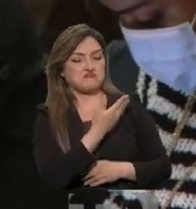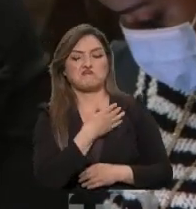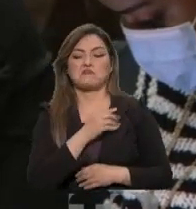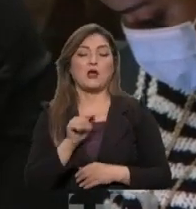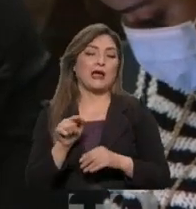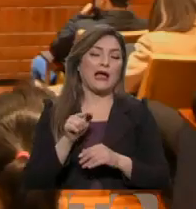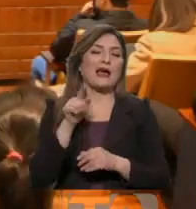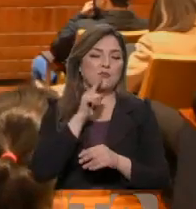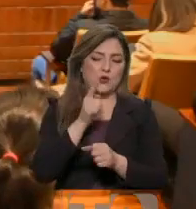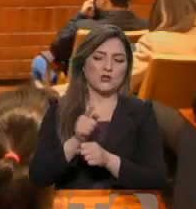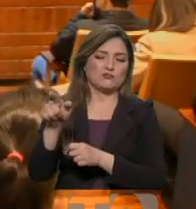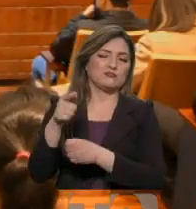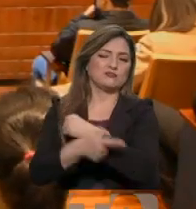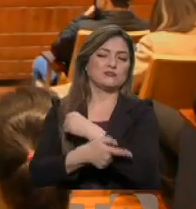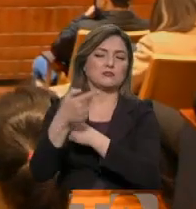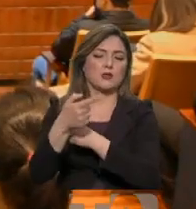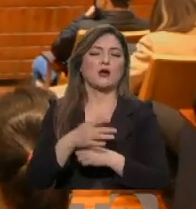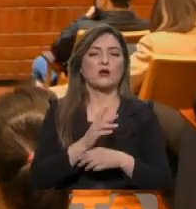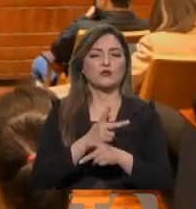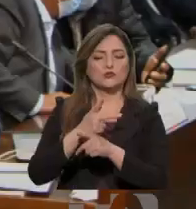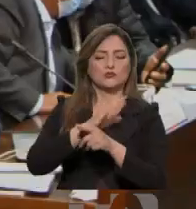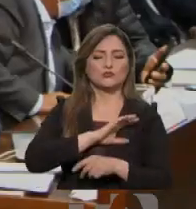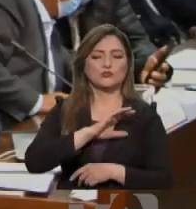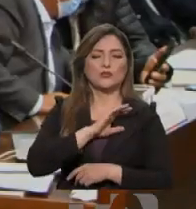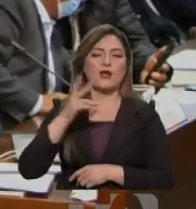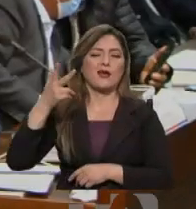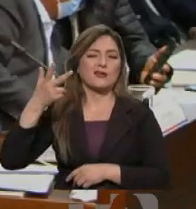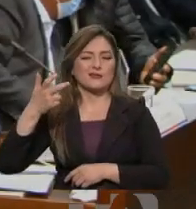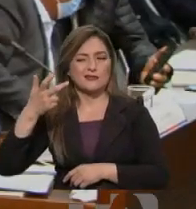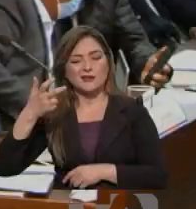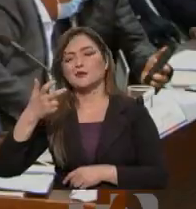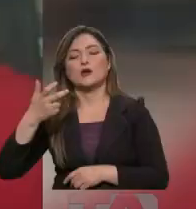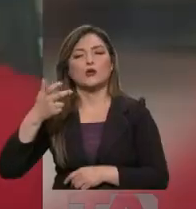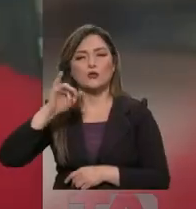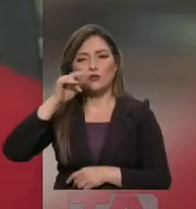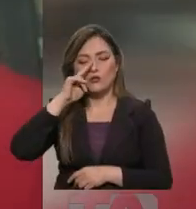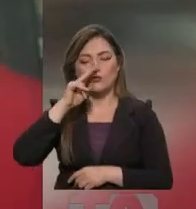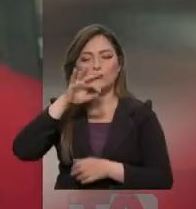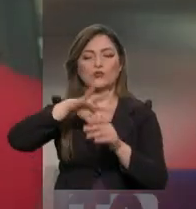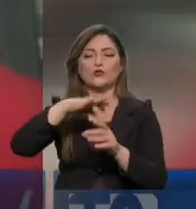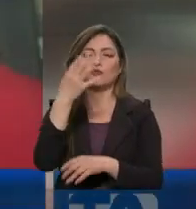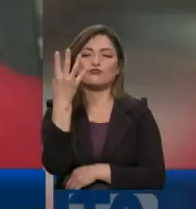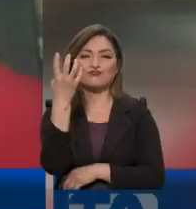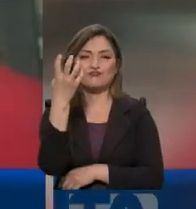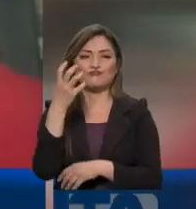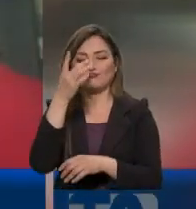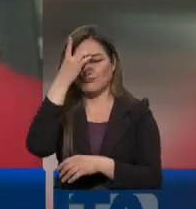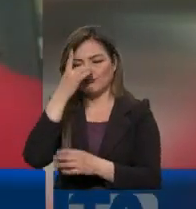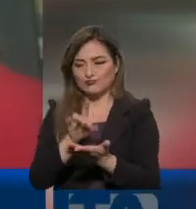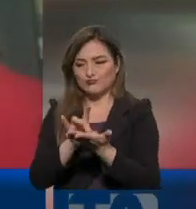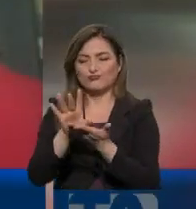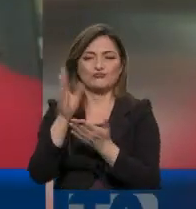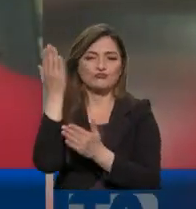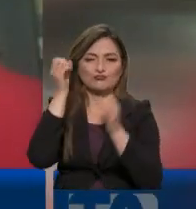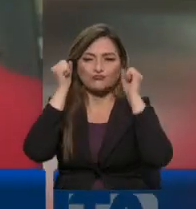Consejo Metropolitano el pasado 3 de junio con 14 votos. Bueno, realmente lo que esperamos es que el Tribunal Contencioso Electoral